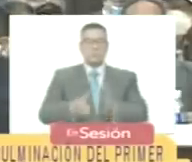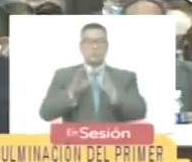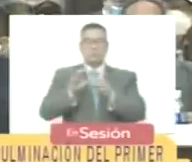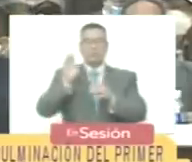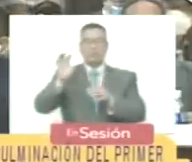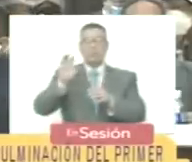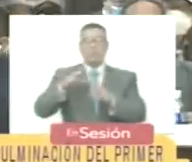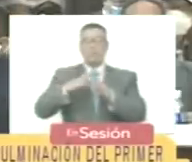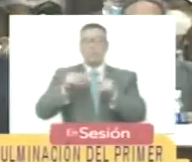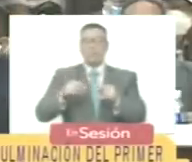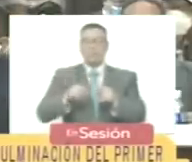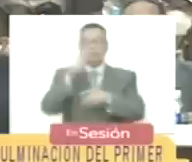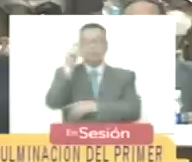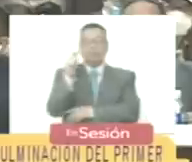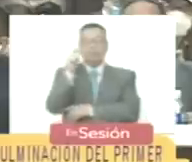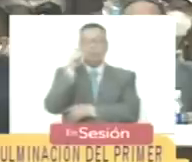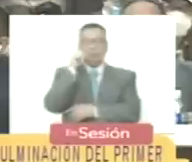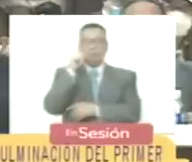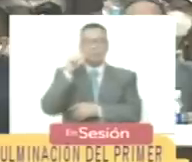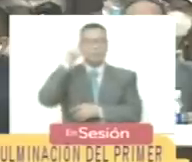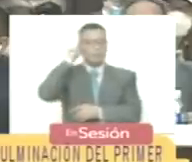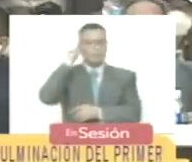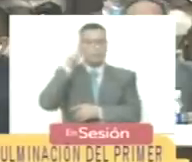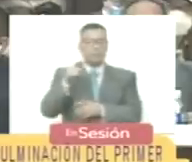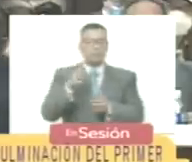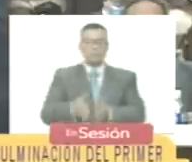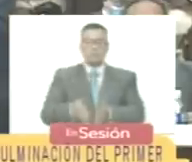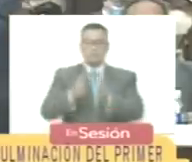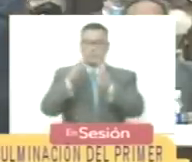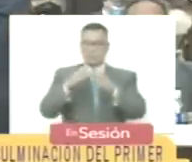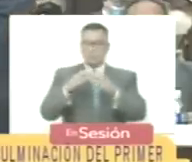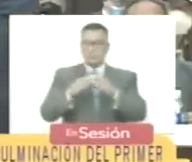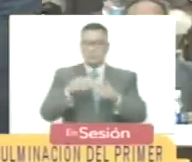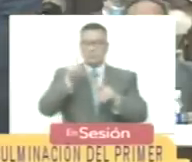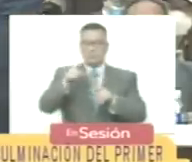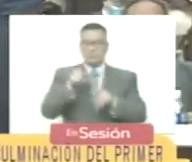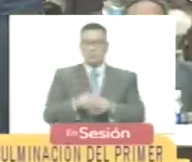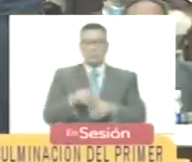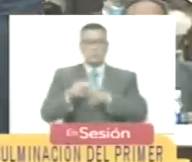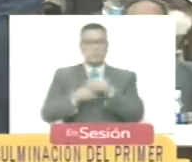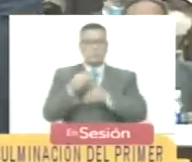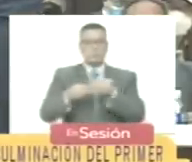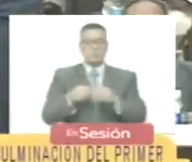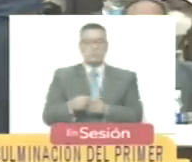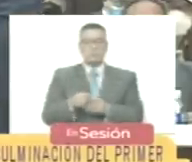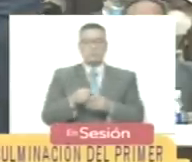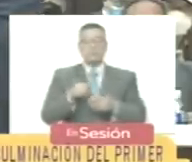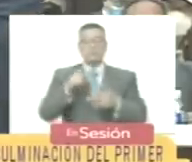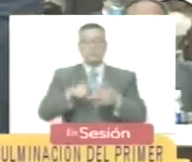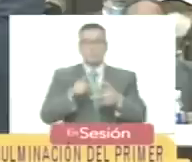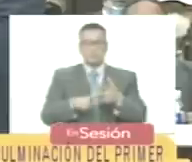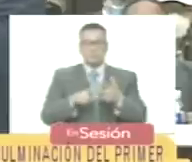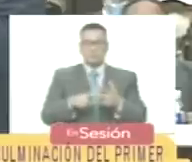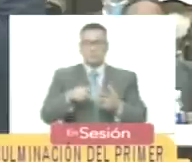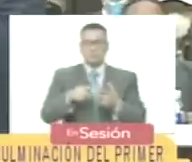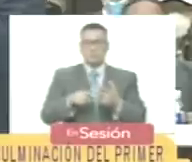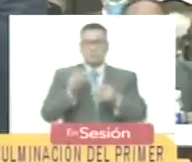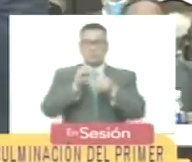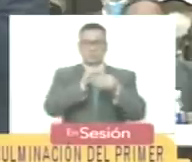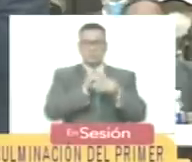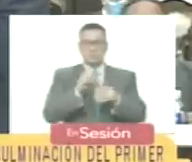Patria, todos los diputados y diputadas del Bloque debemos establecer mecanismos a través de